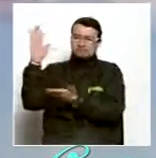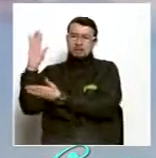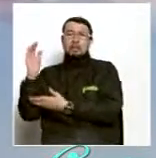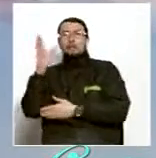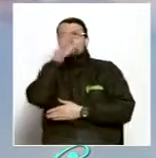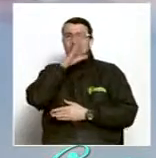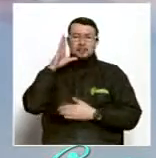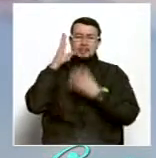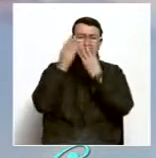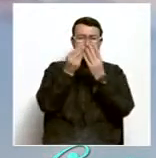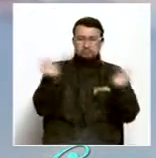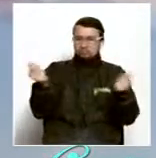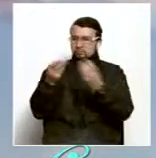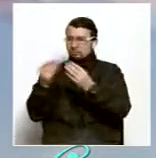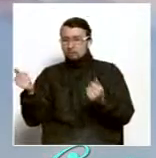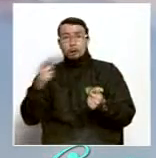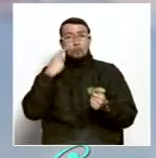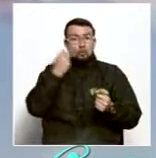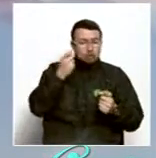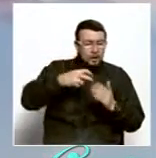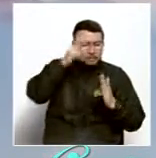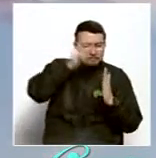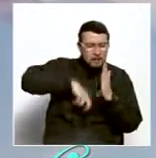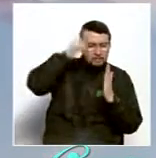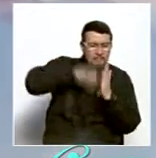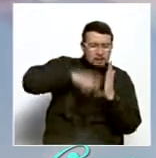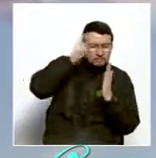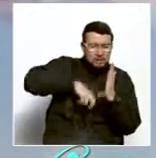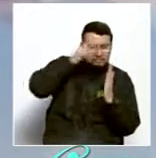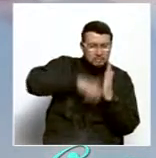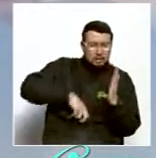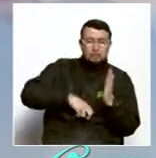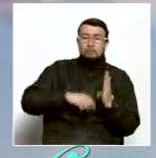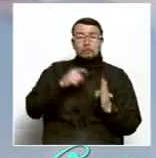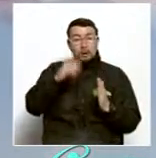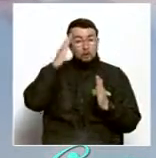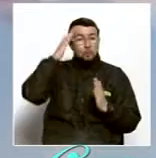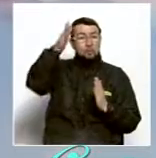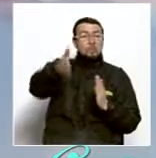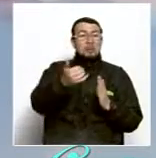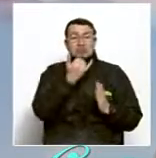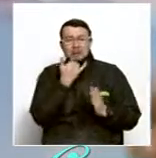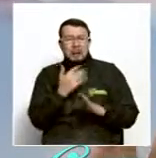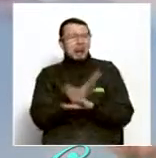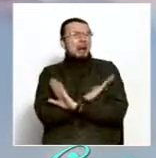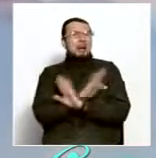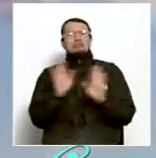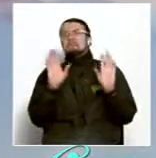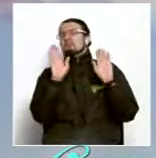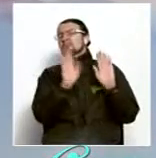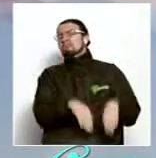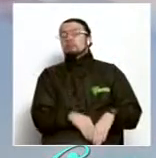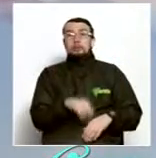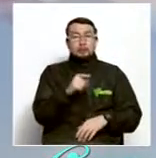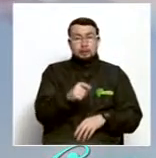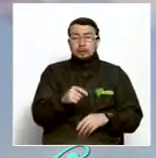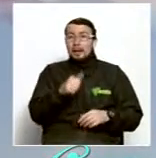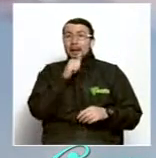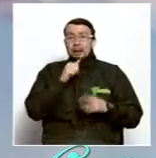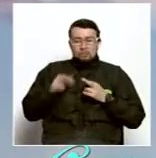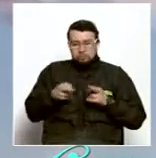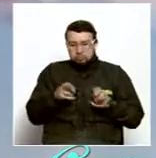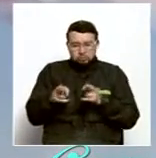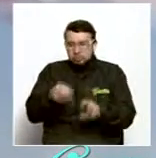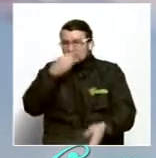todo, buscando minerales, sin medir las consecuencias de la contaminación de los ríos y